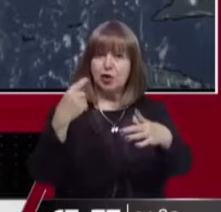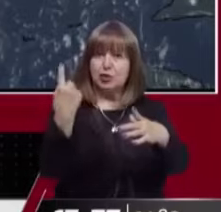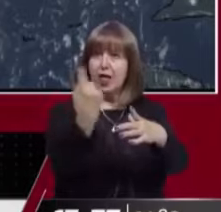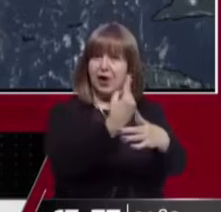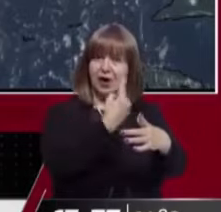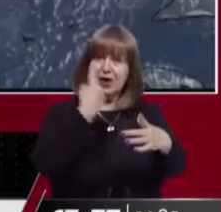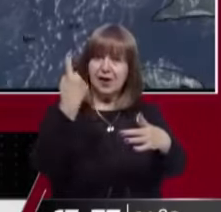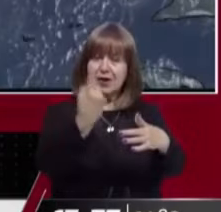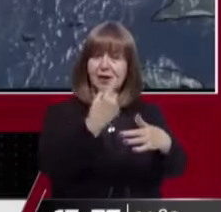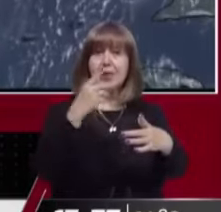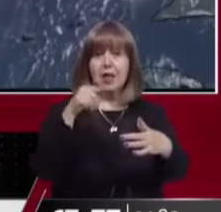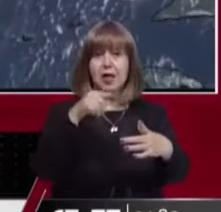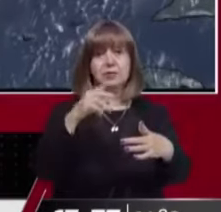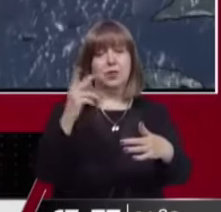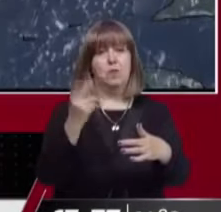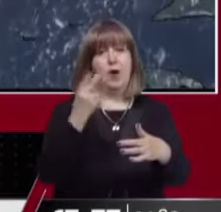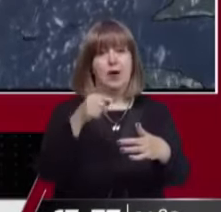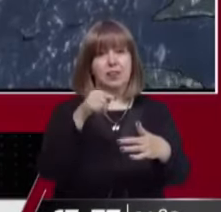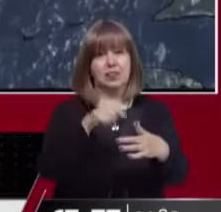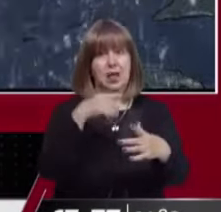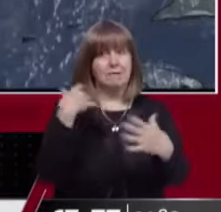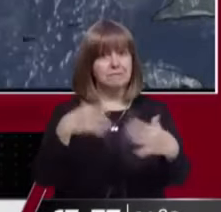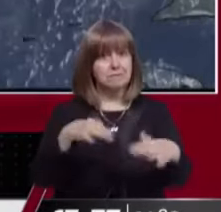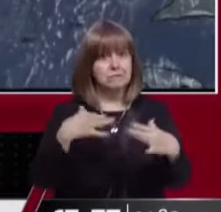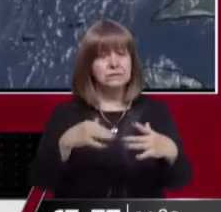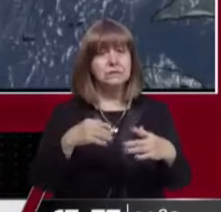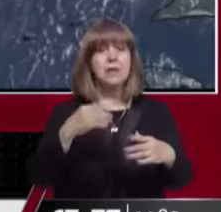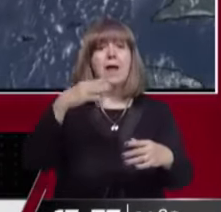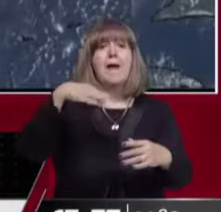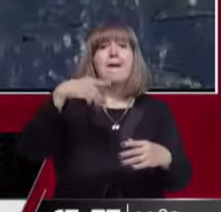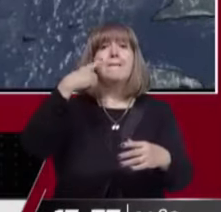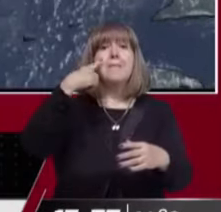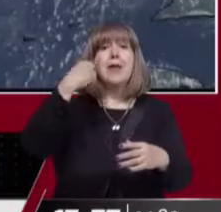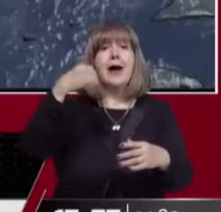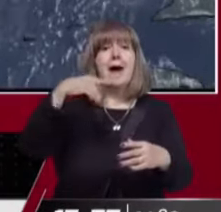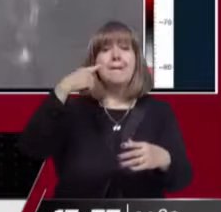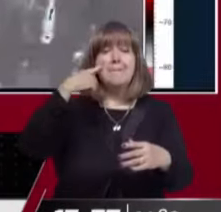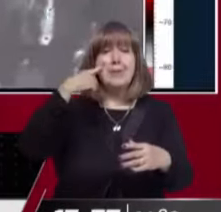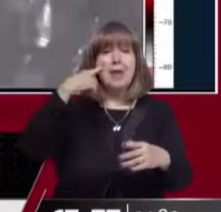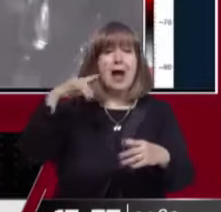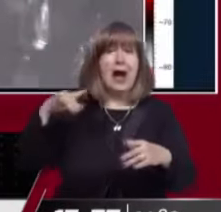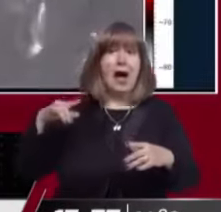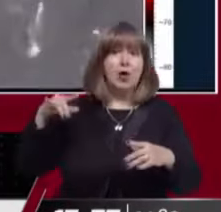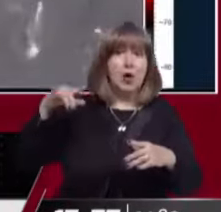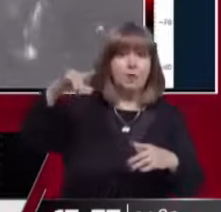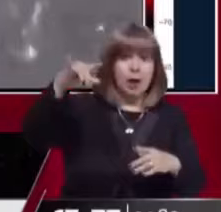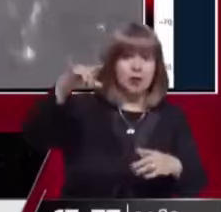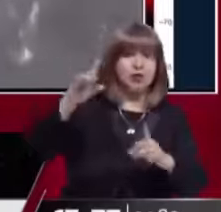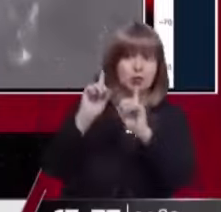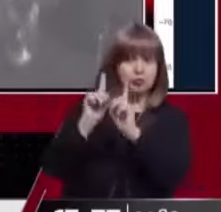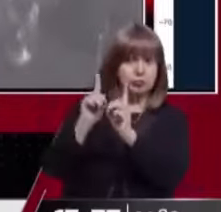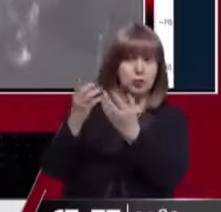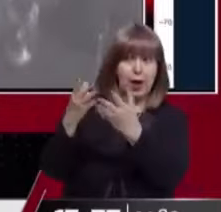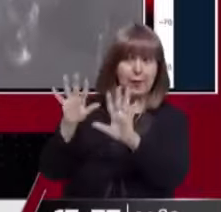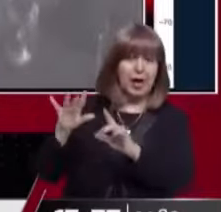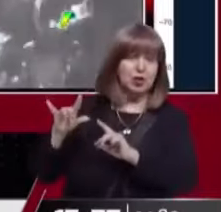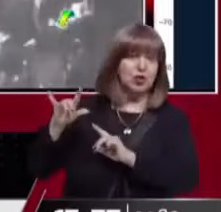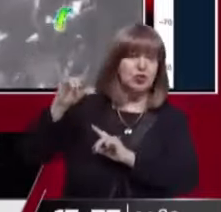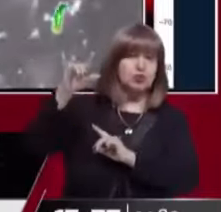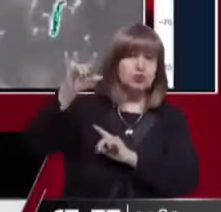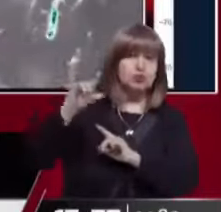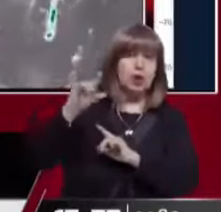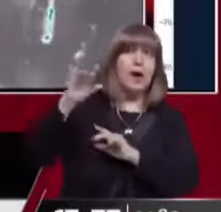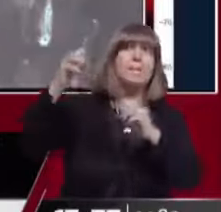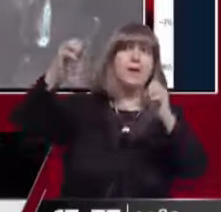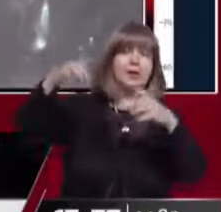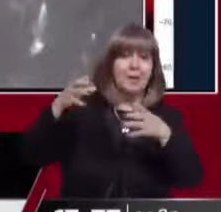y mortífera, ¿no? Entonces, en Miami, de hecho, en Miami los aeropuertos siguen abiertos, justamente ahí la